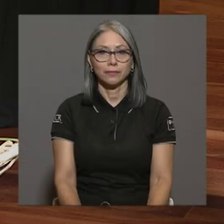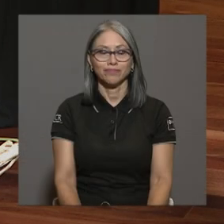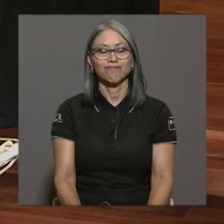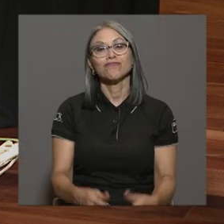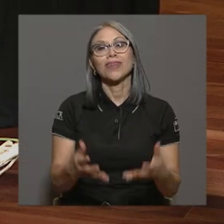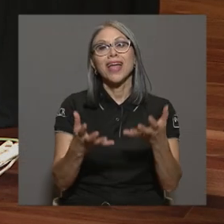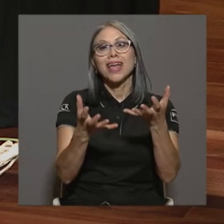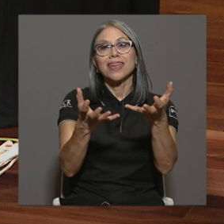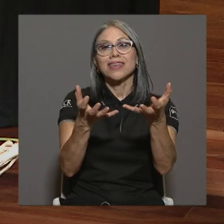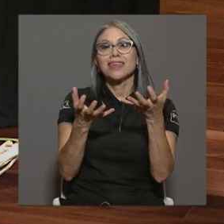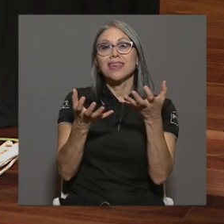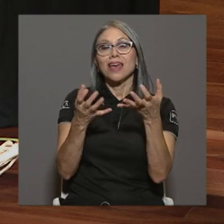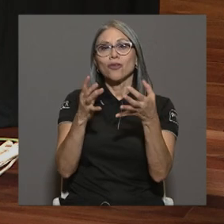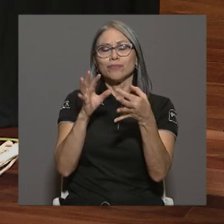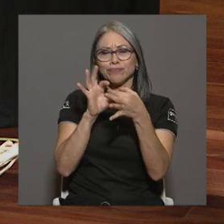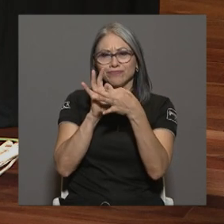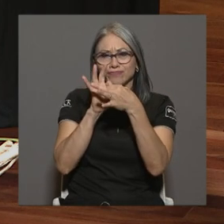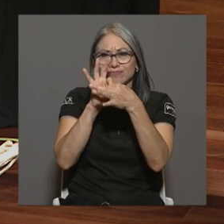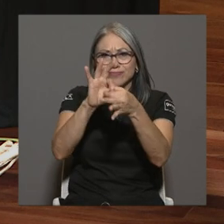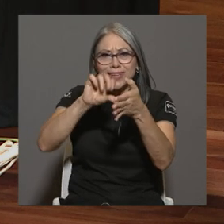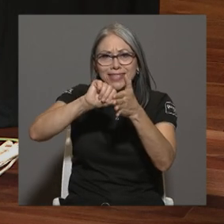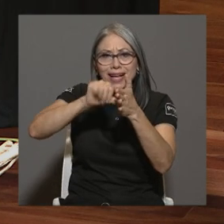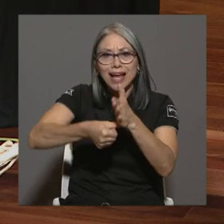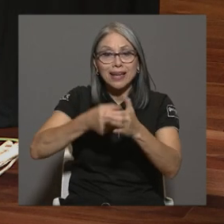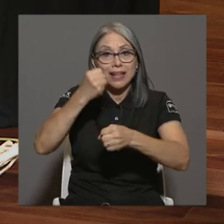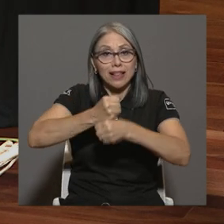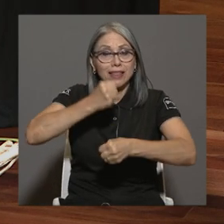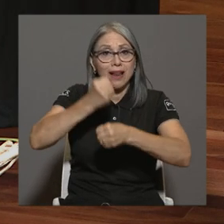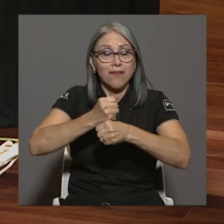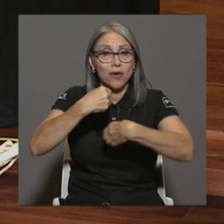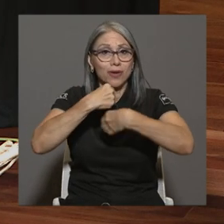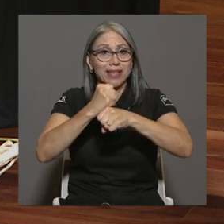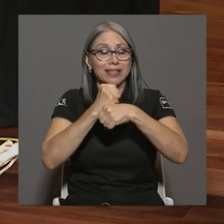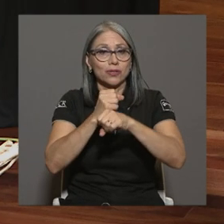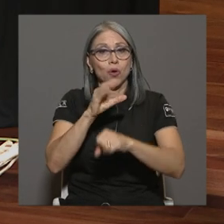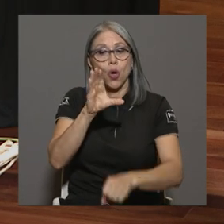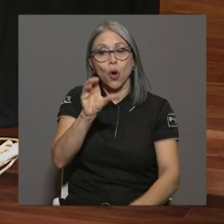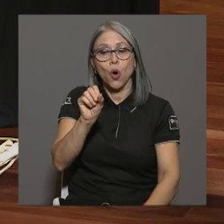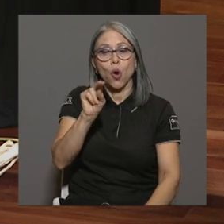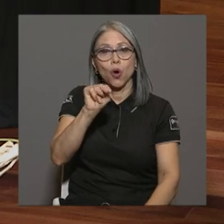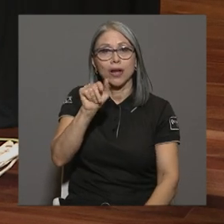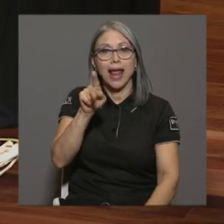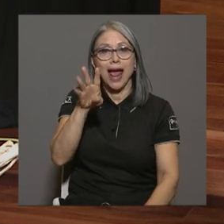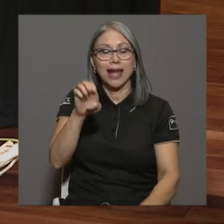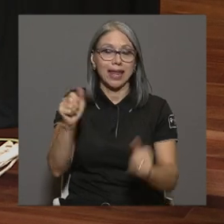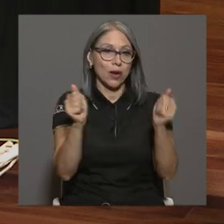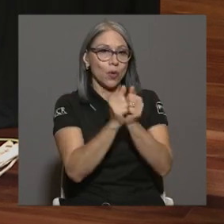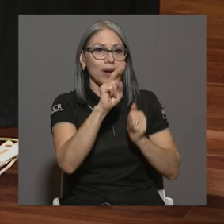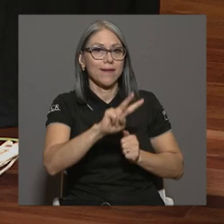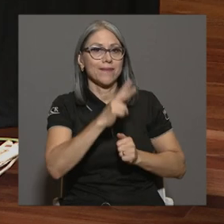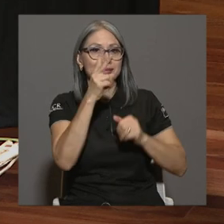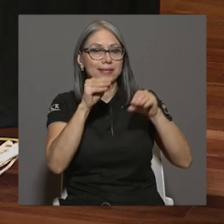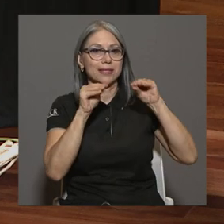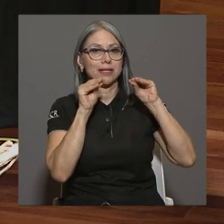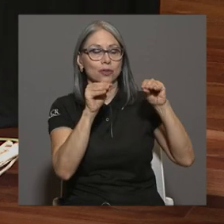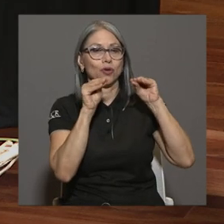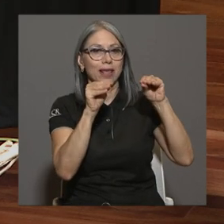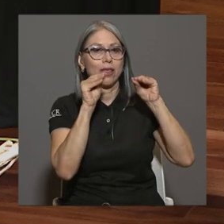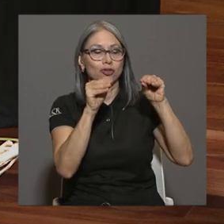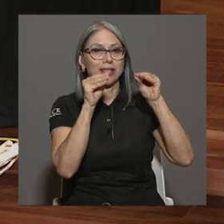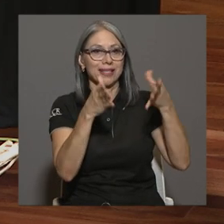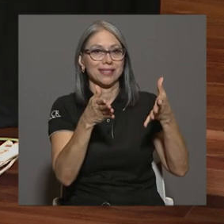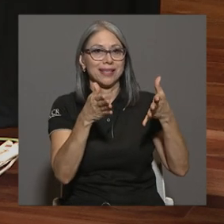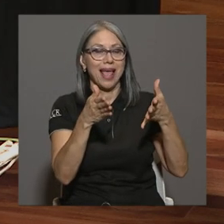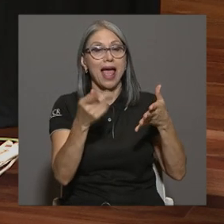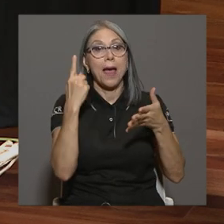Quiero destacar el trabajo llevado a cabo desde el CONARE y la Vicerrectoría de Docencia en la